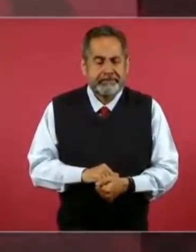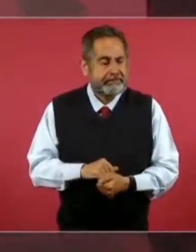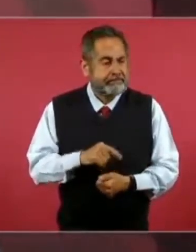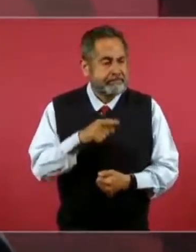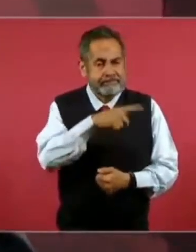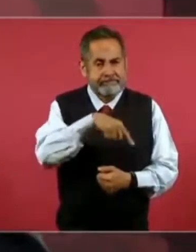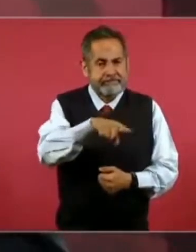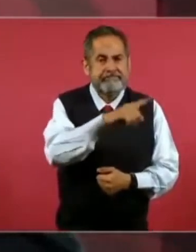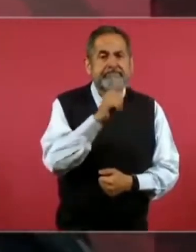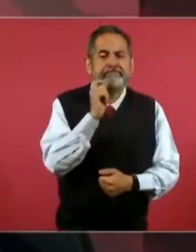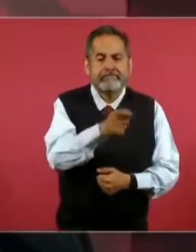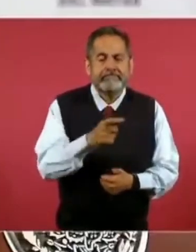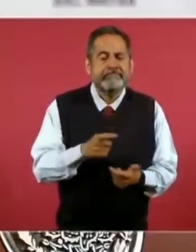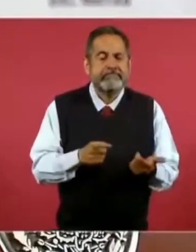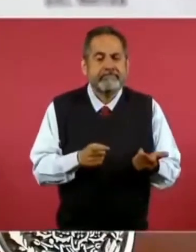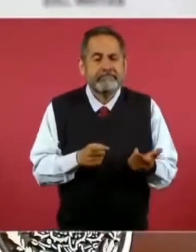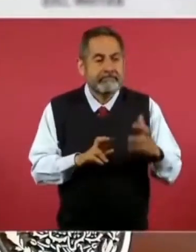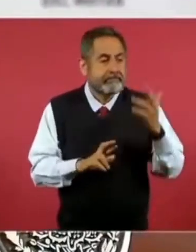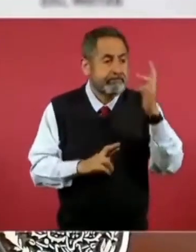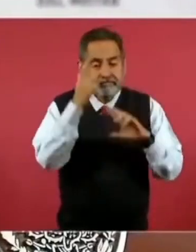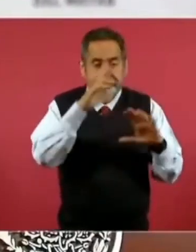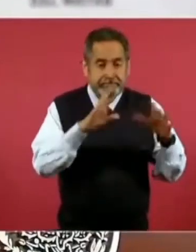servir